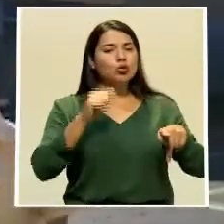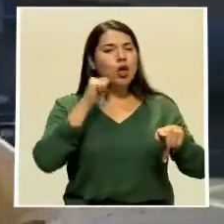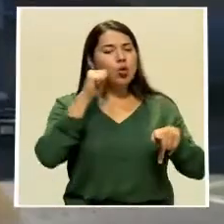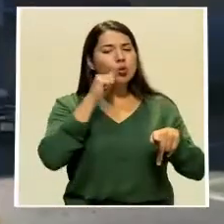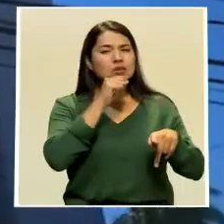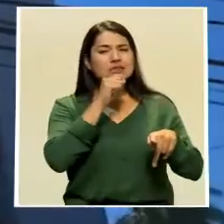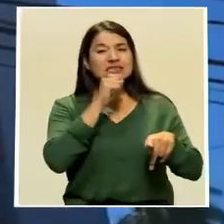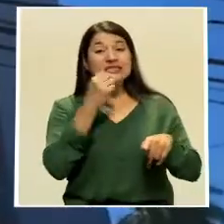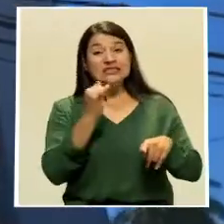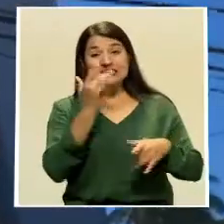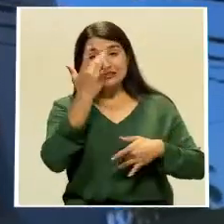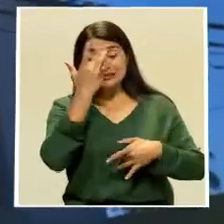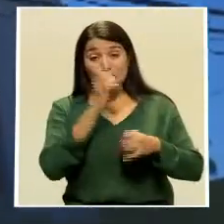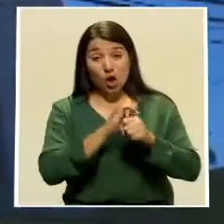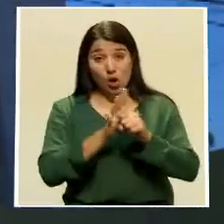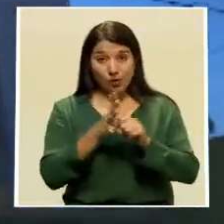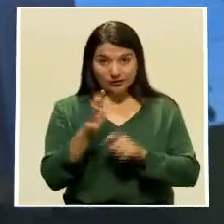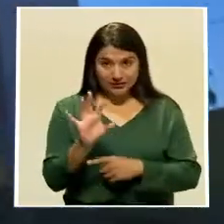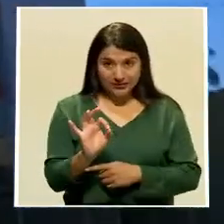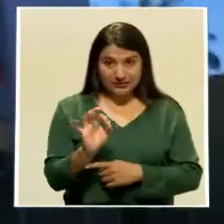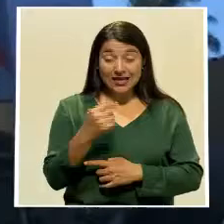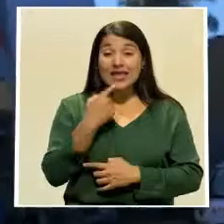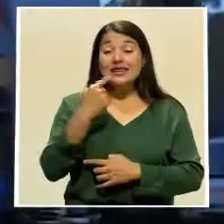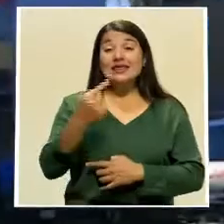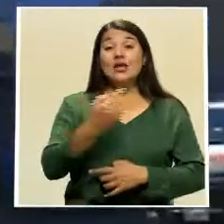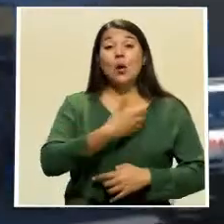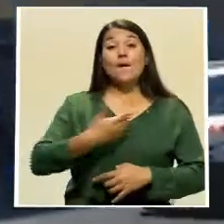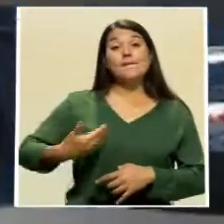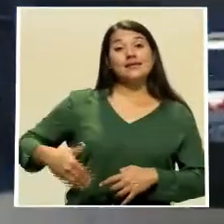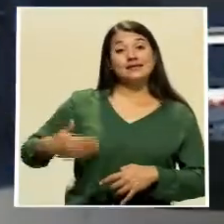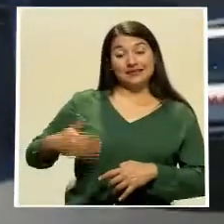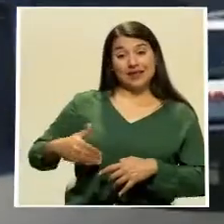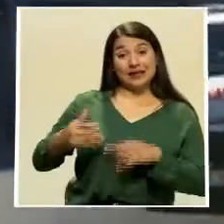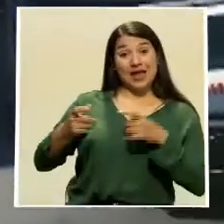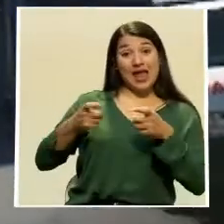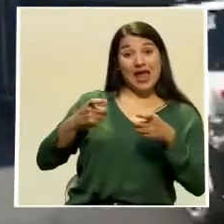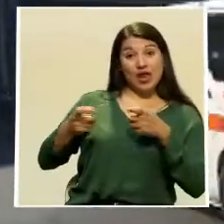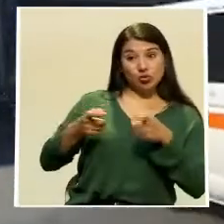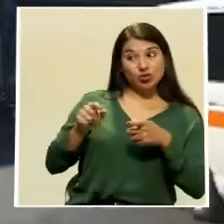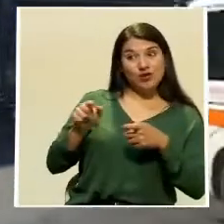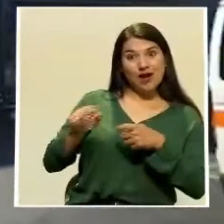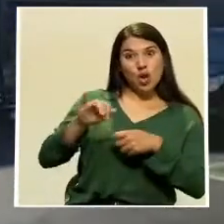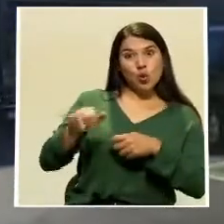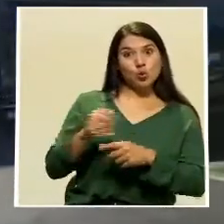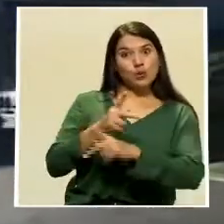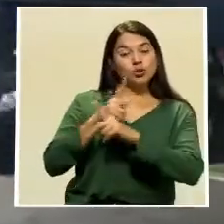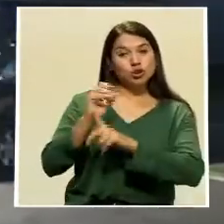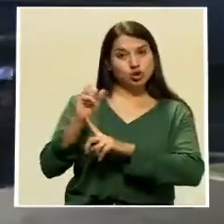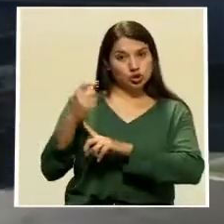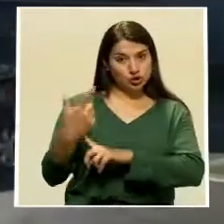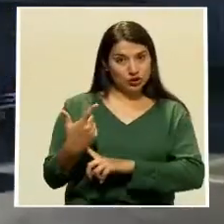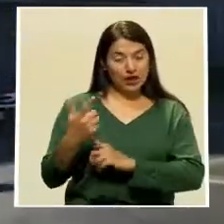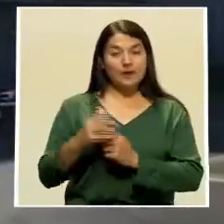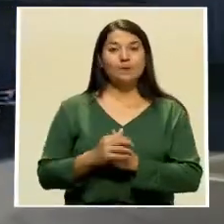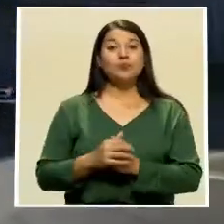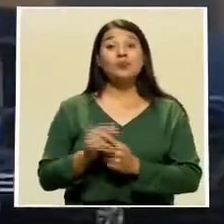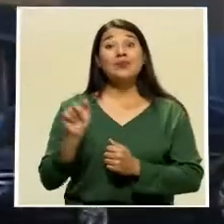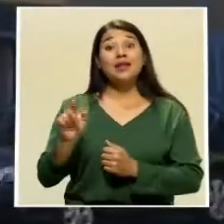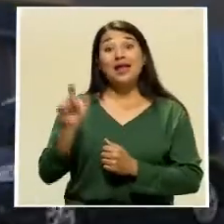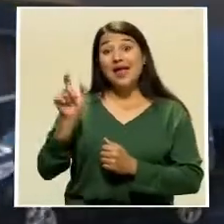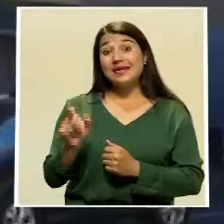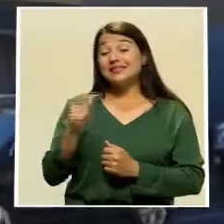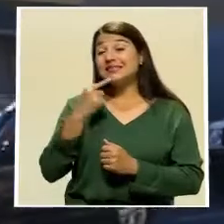por la COVID-19, según explicó la presidenta ejecutiva de esta institución. La jerarca manifestó